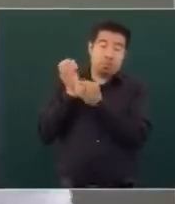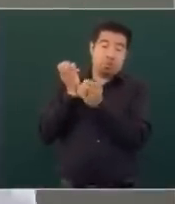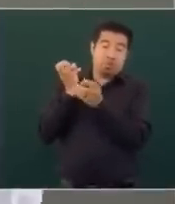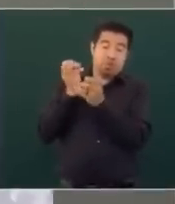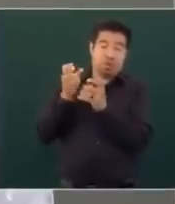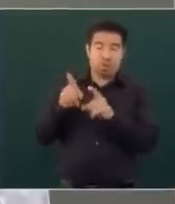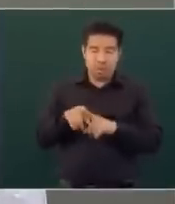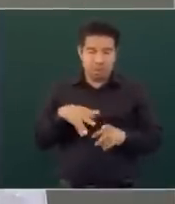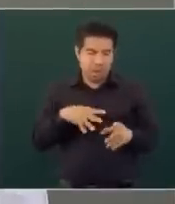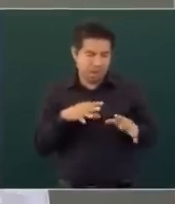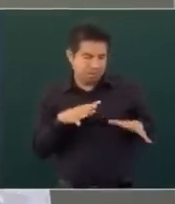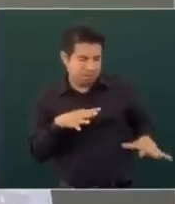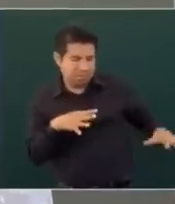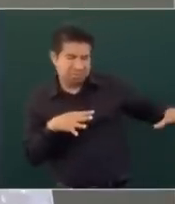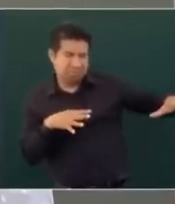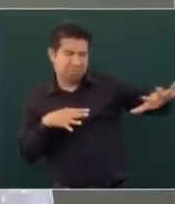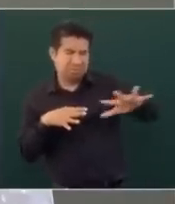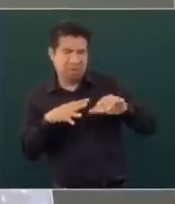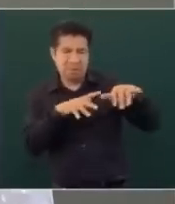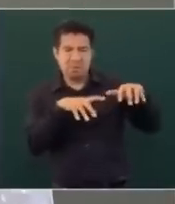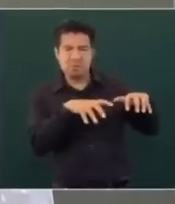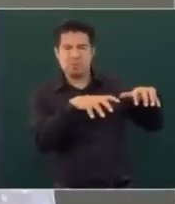No.